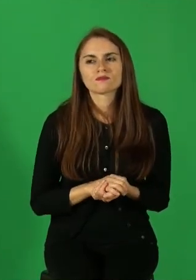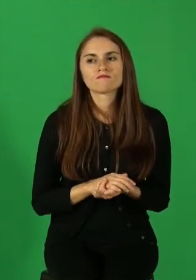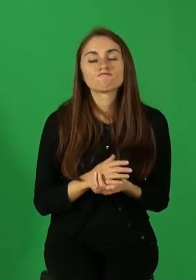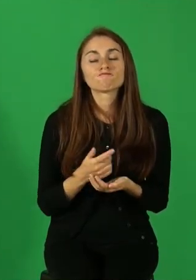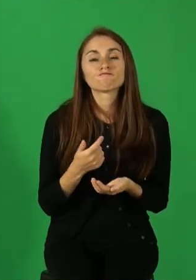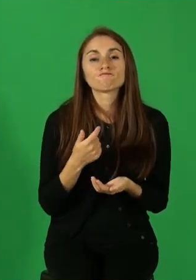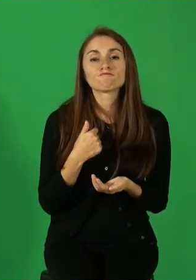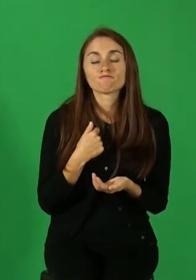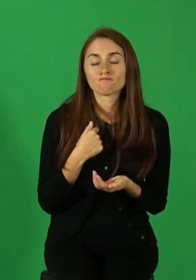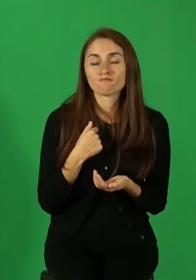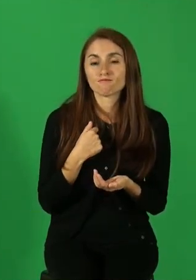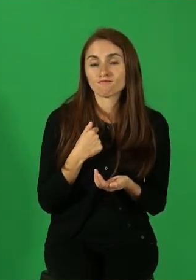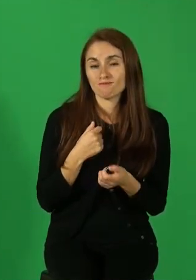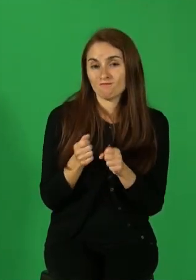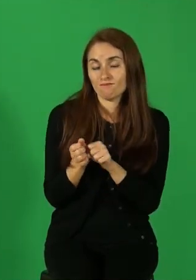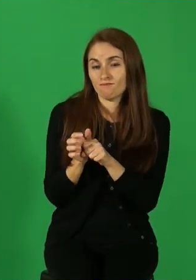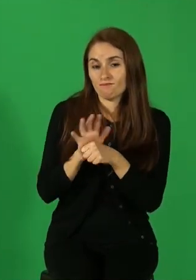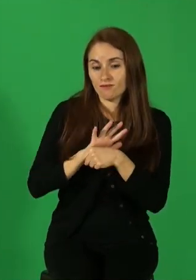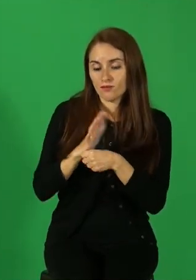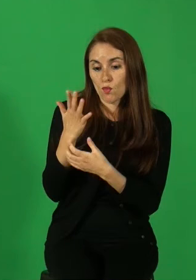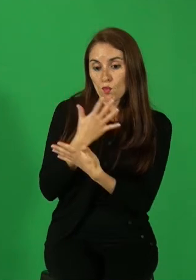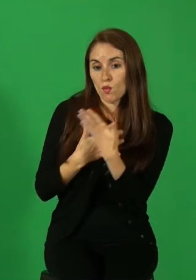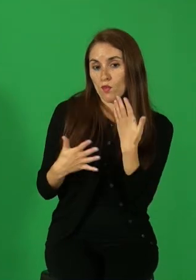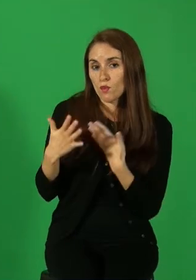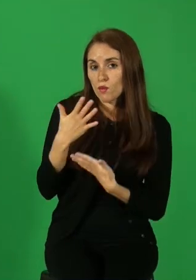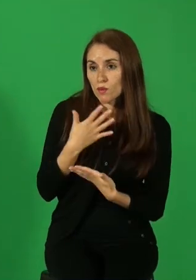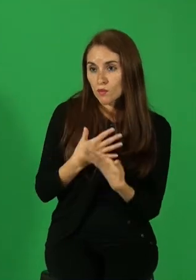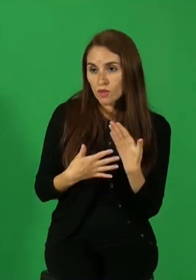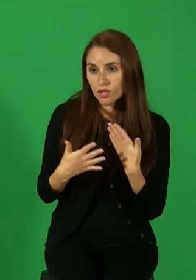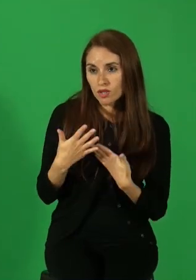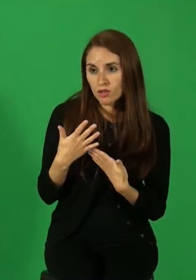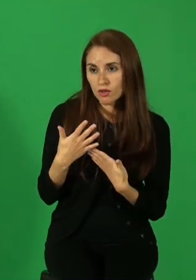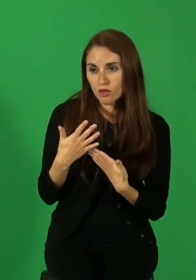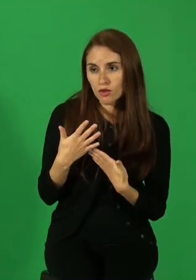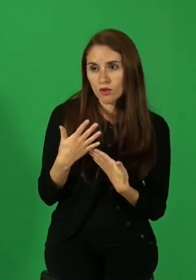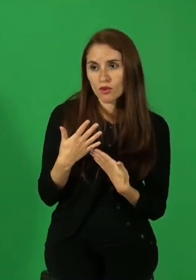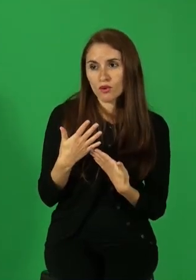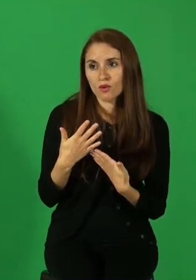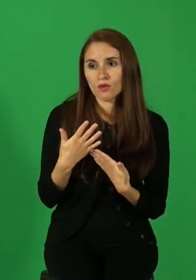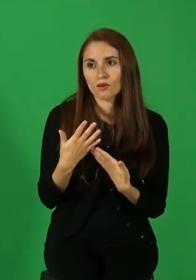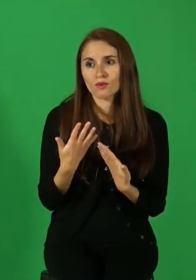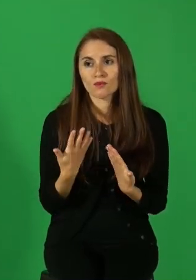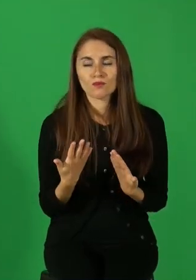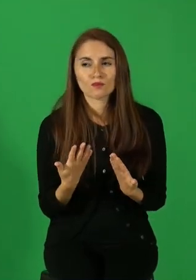Me protejo del coronavirus. Y se me faltó